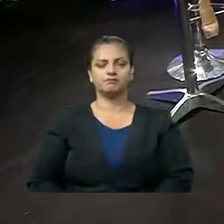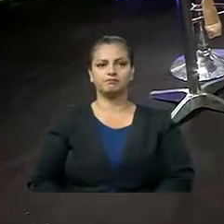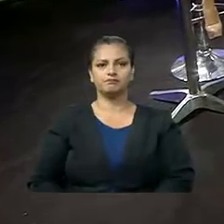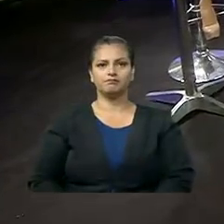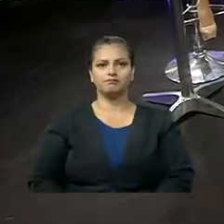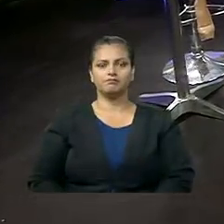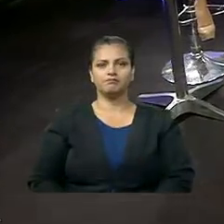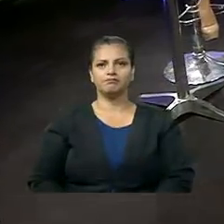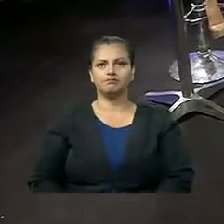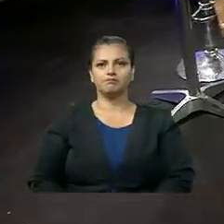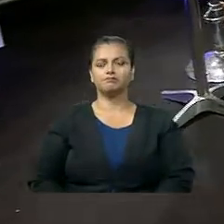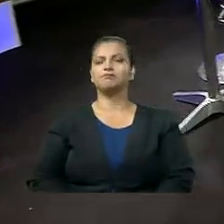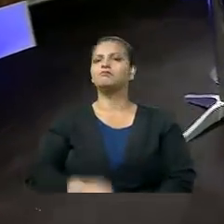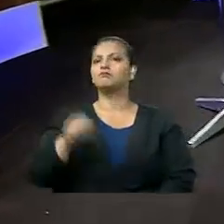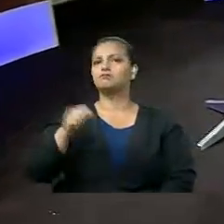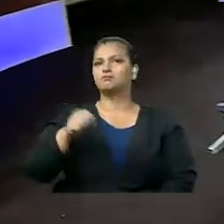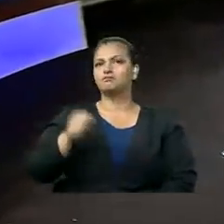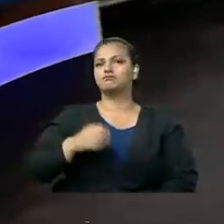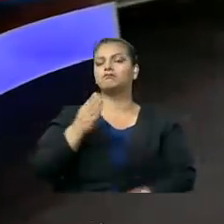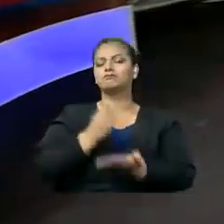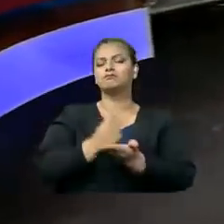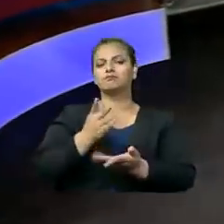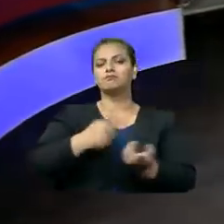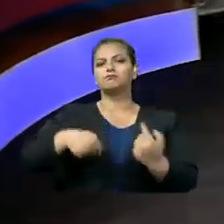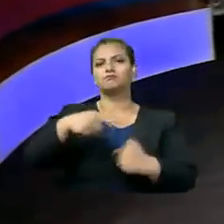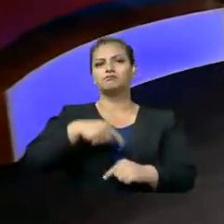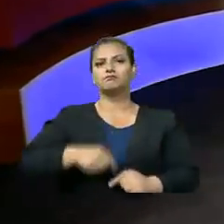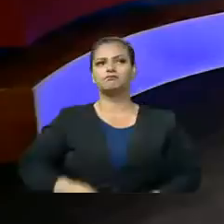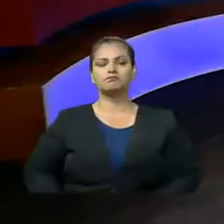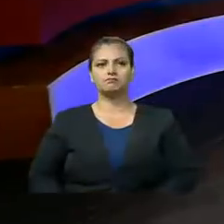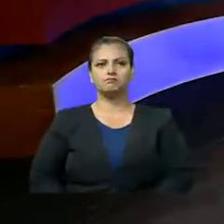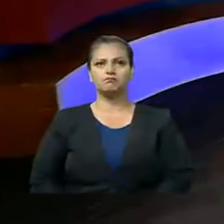haciendo vamos a una pausa les digo lo que se viene enseguida